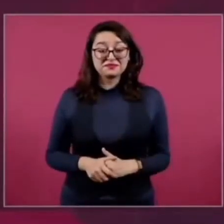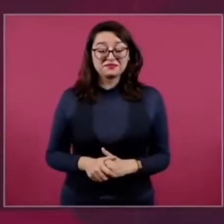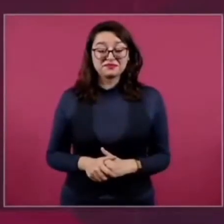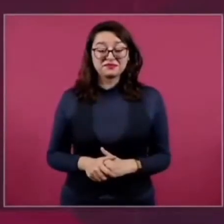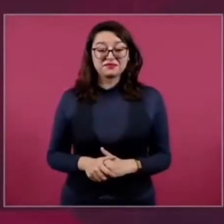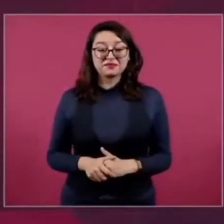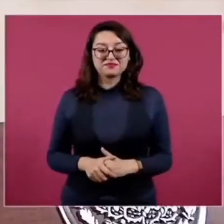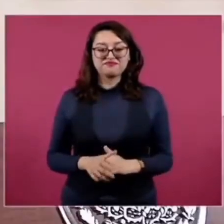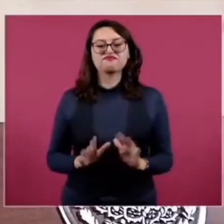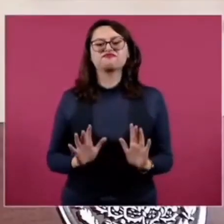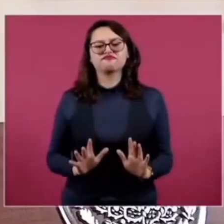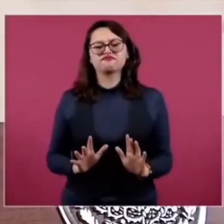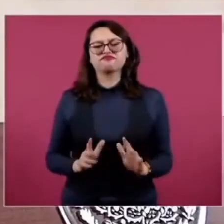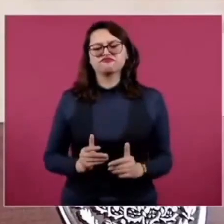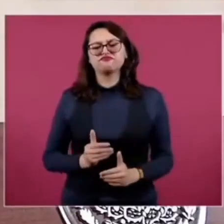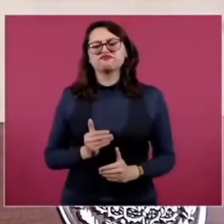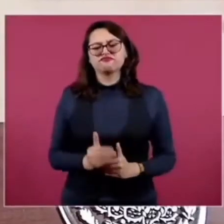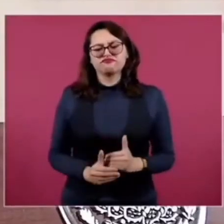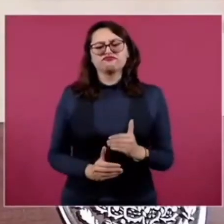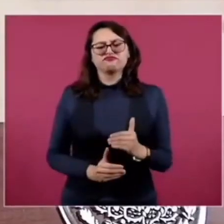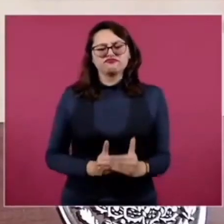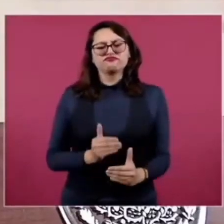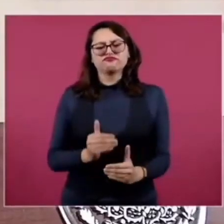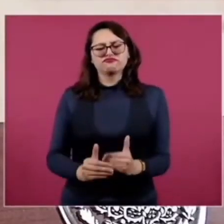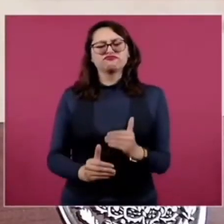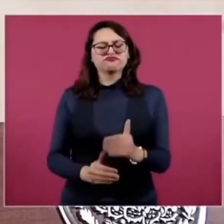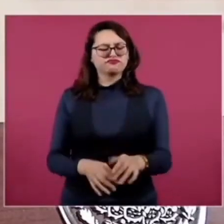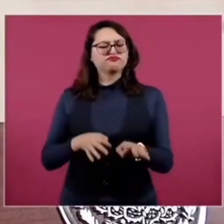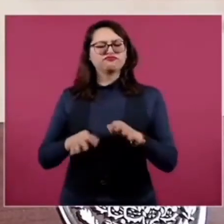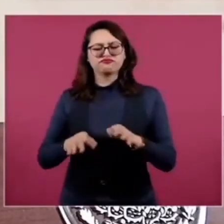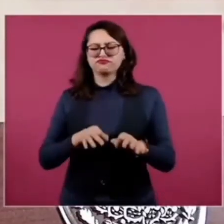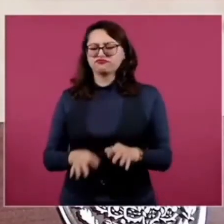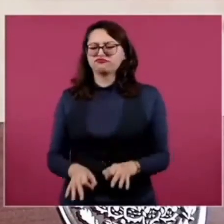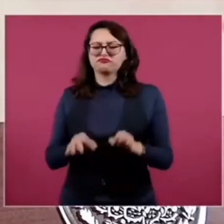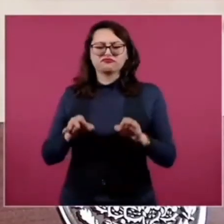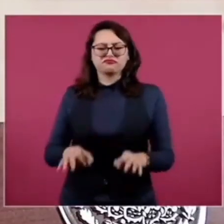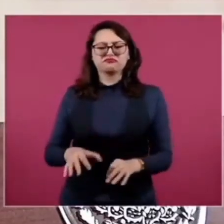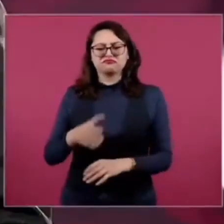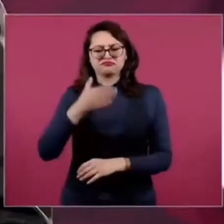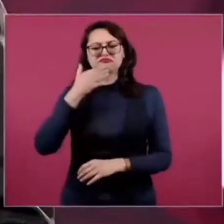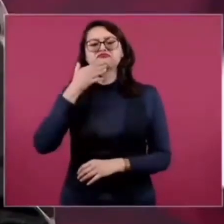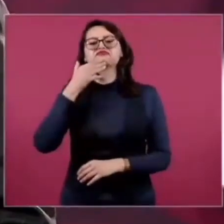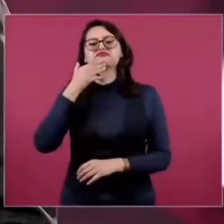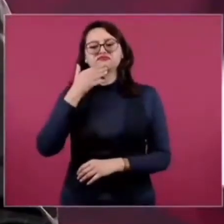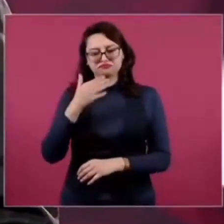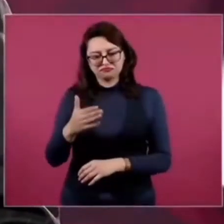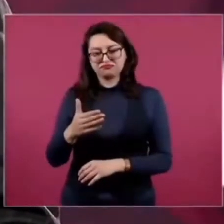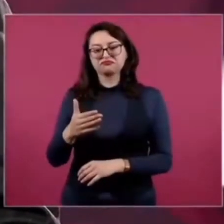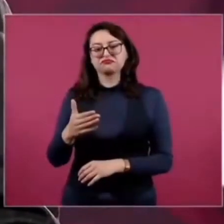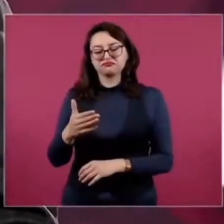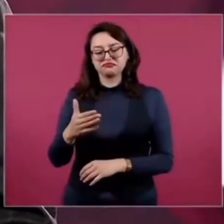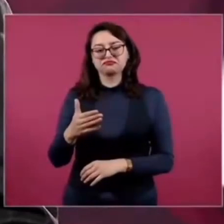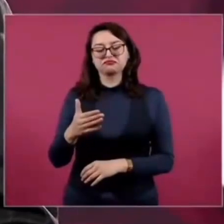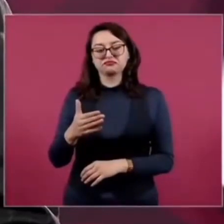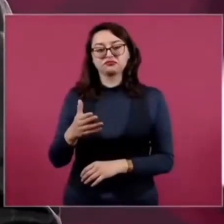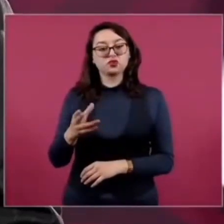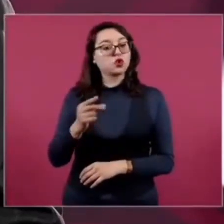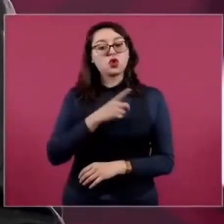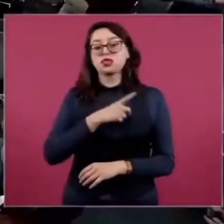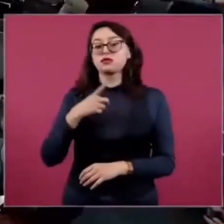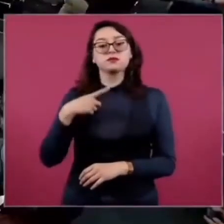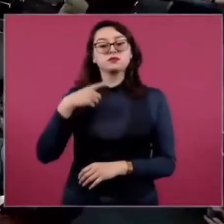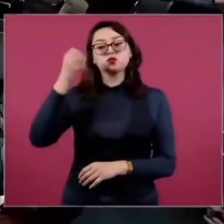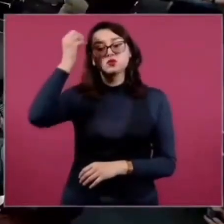entonces, vamos muy bien y sin olvidar dos cosas,